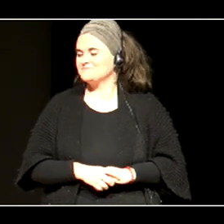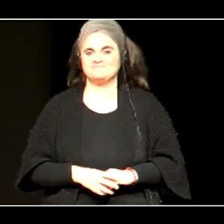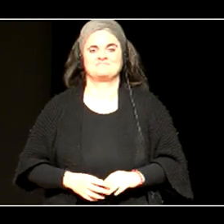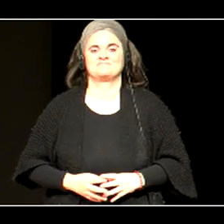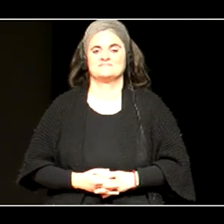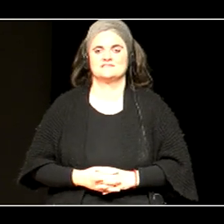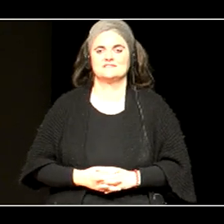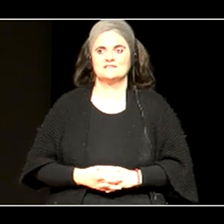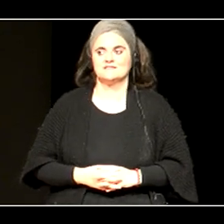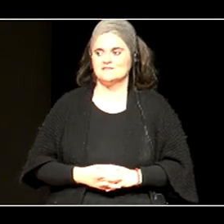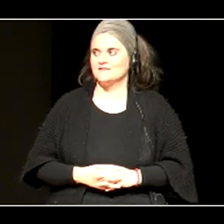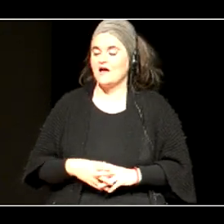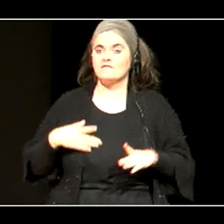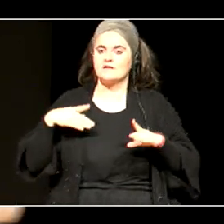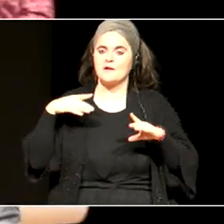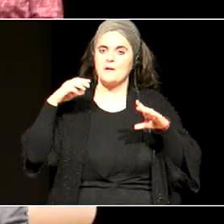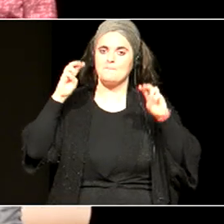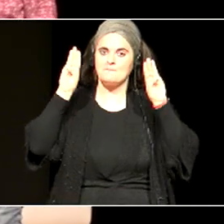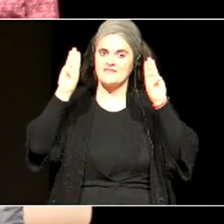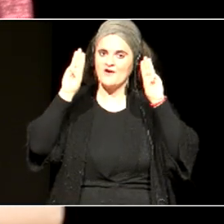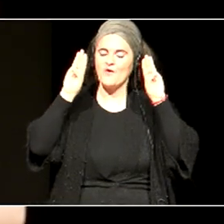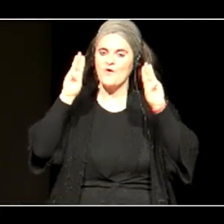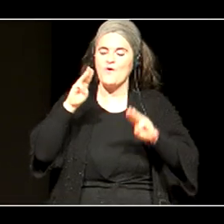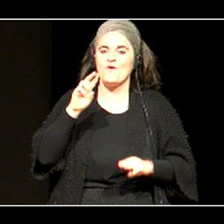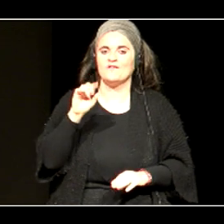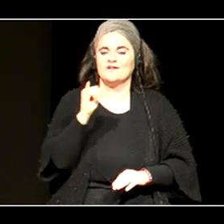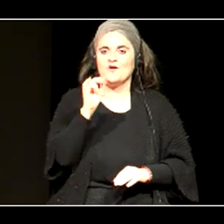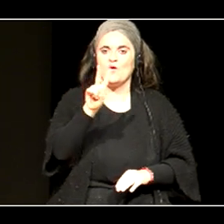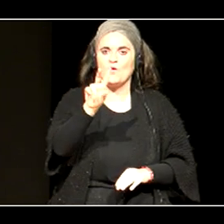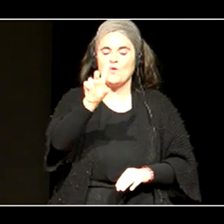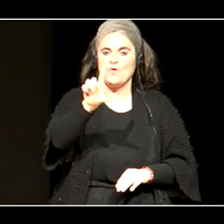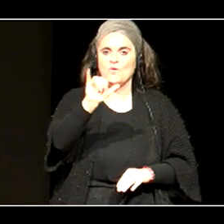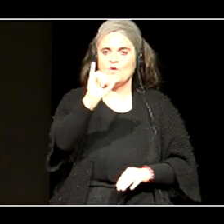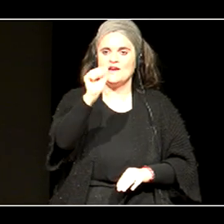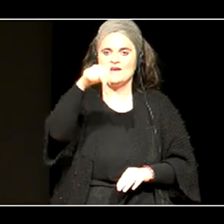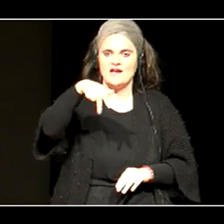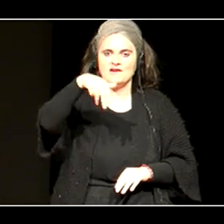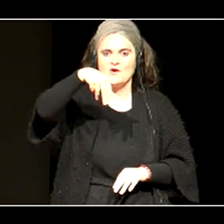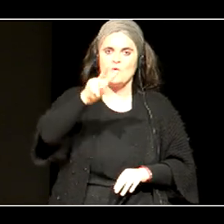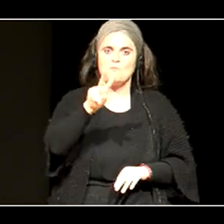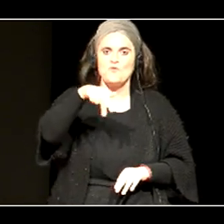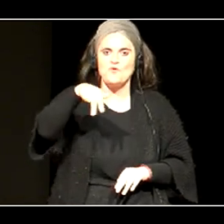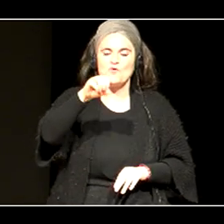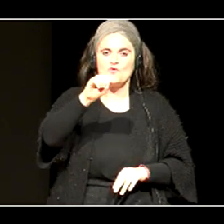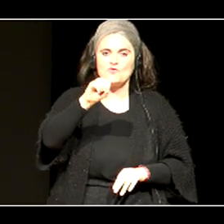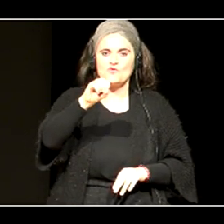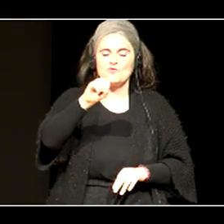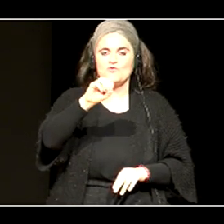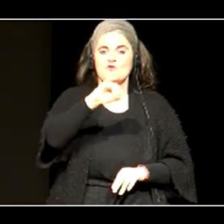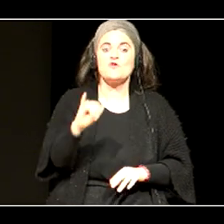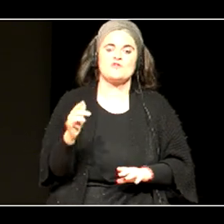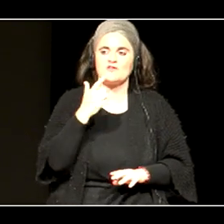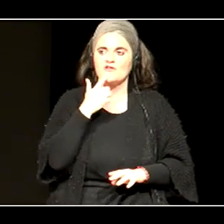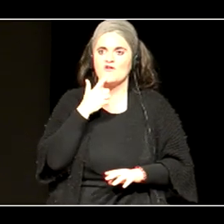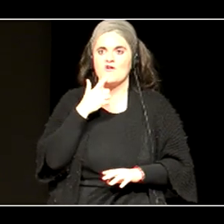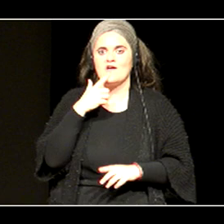siguiendo al gran pedagogo julián muñoz que dijo una vez dejad en paz a las familias es